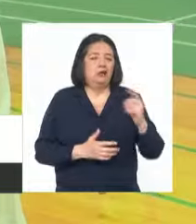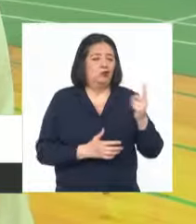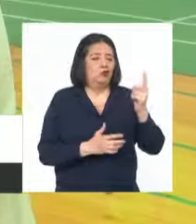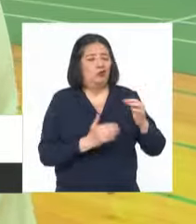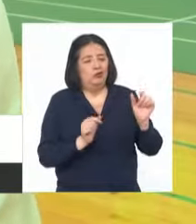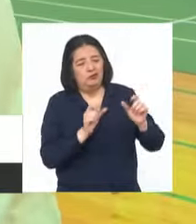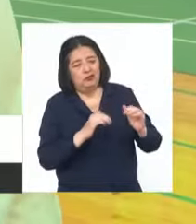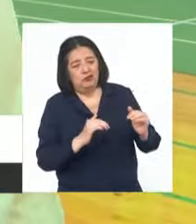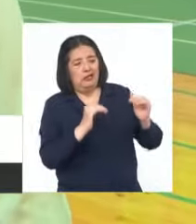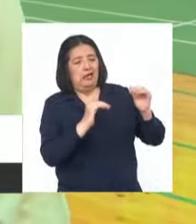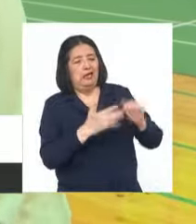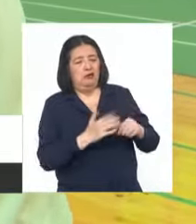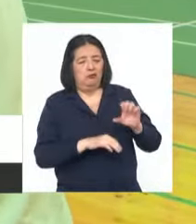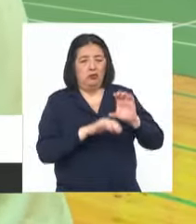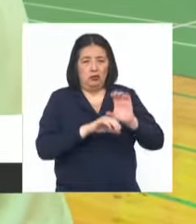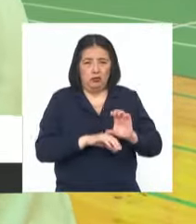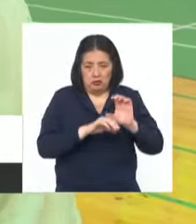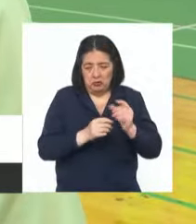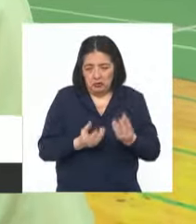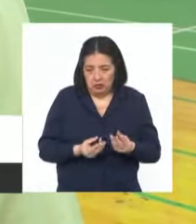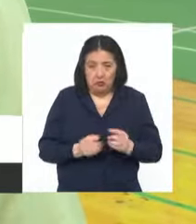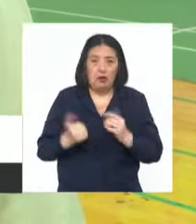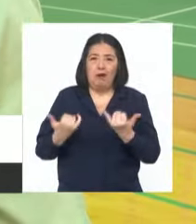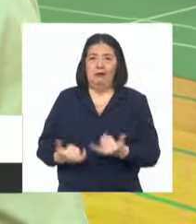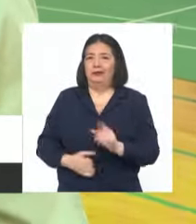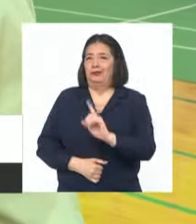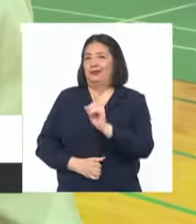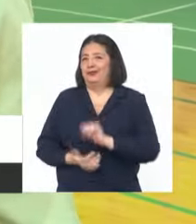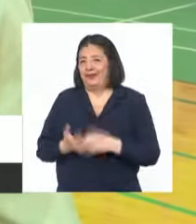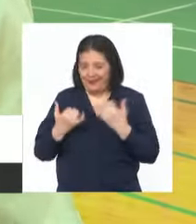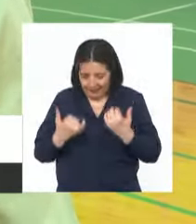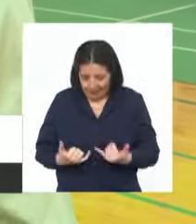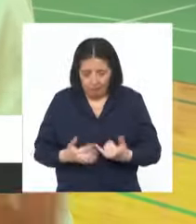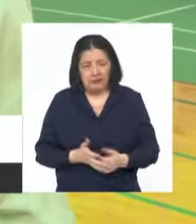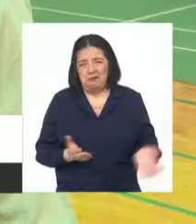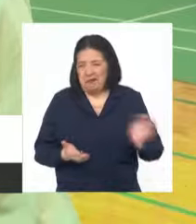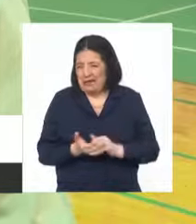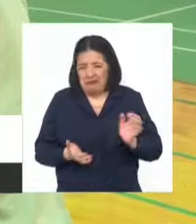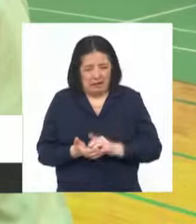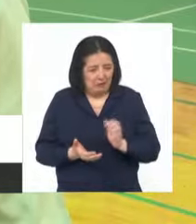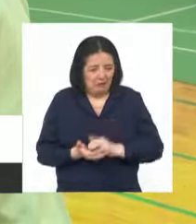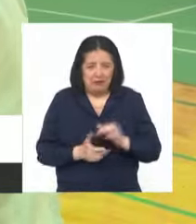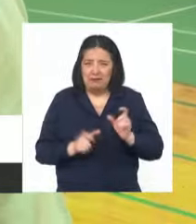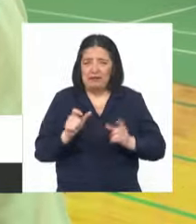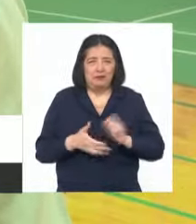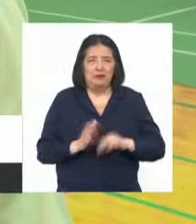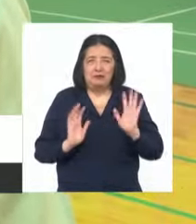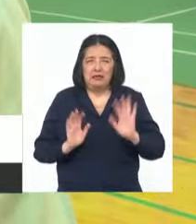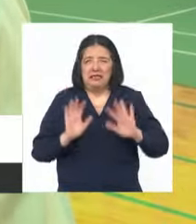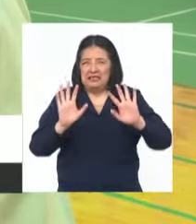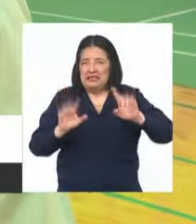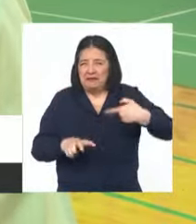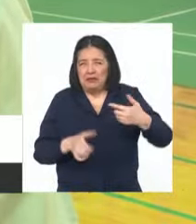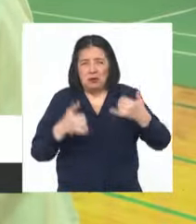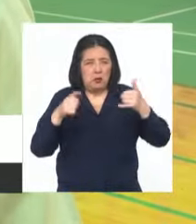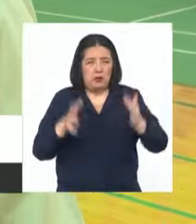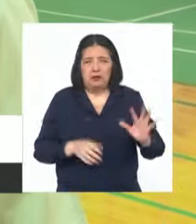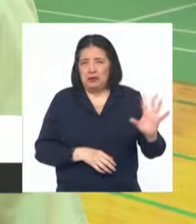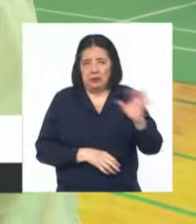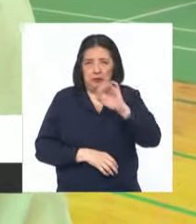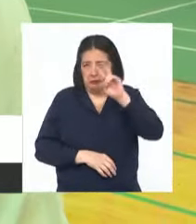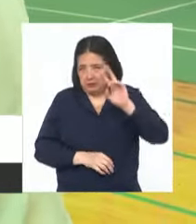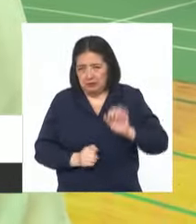habían pocos clubes y solamente en Lima. Hoy en día ya no es así. Hoy en día cada vez hay más adeptos. Tenemos más de 10.000 jugadores a nivel